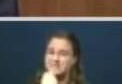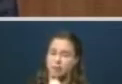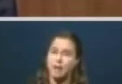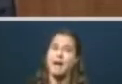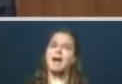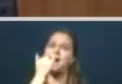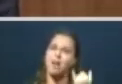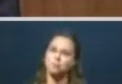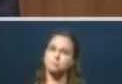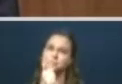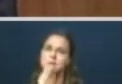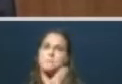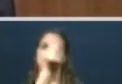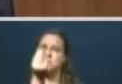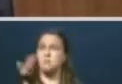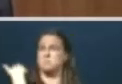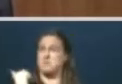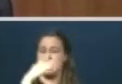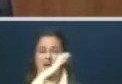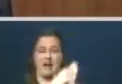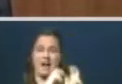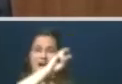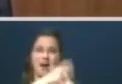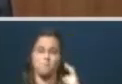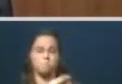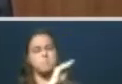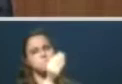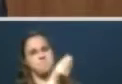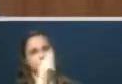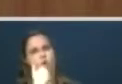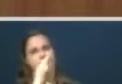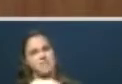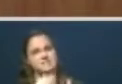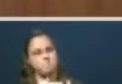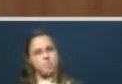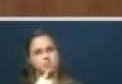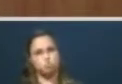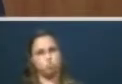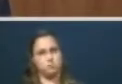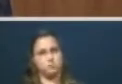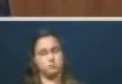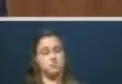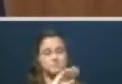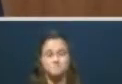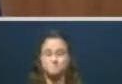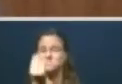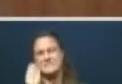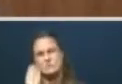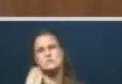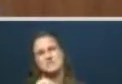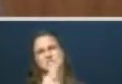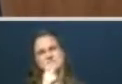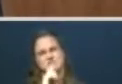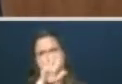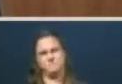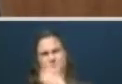mejoras en relación con los primeros textos de la reforma estatal la norma resultante es sin duda compleja no es en sí